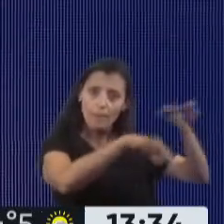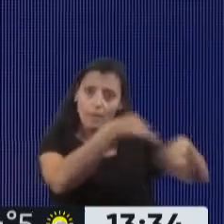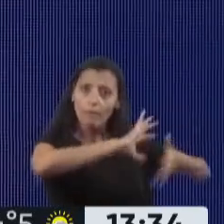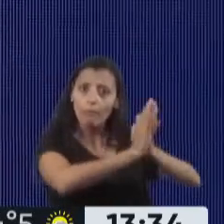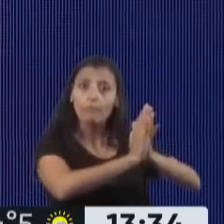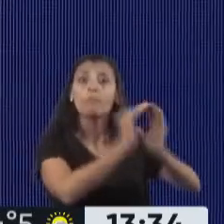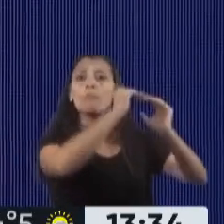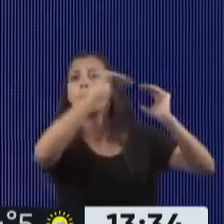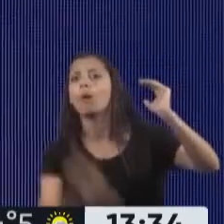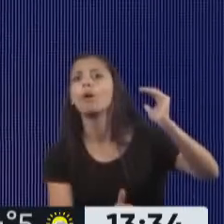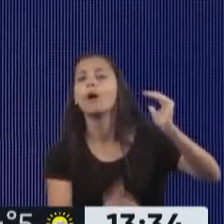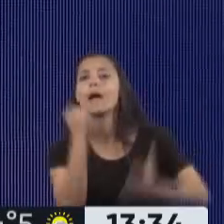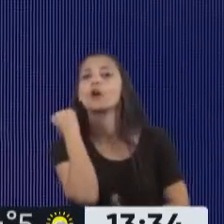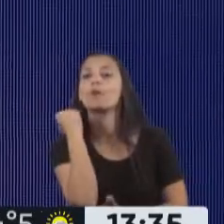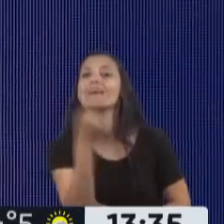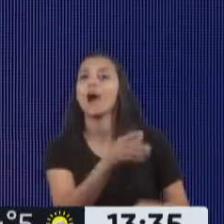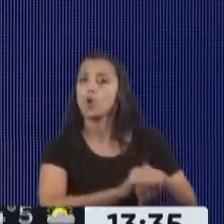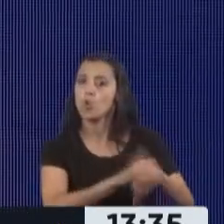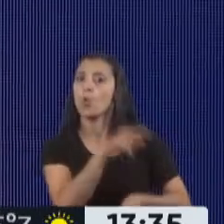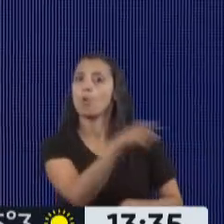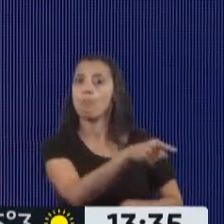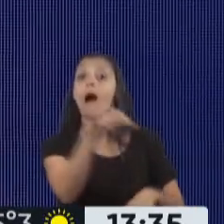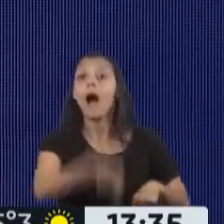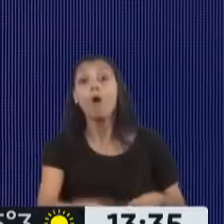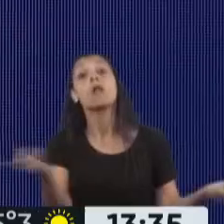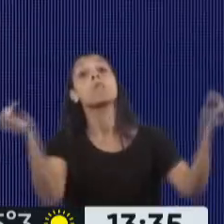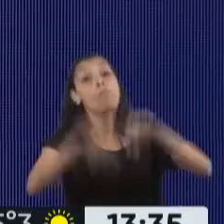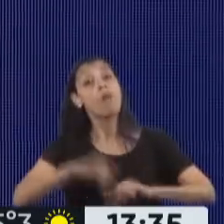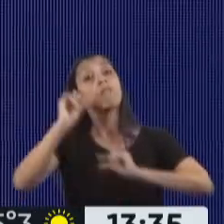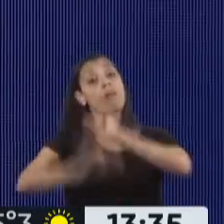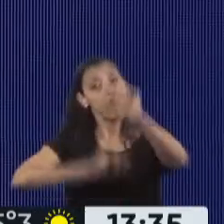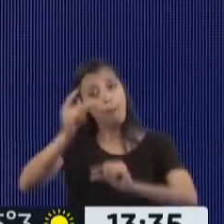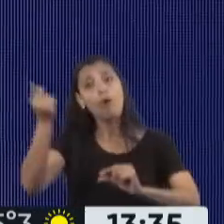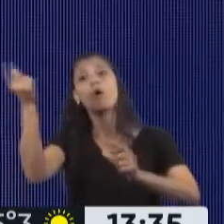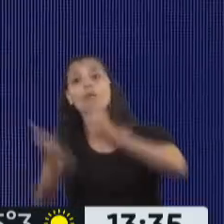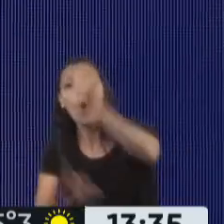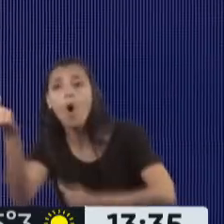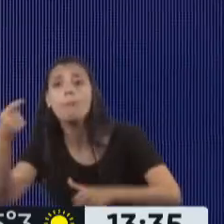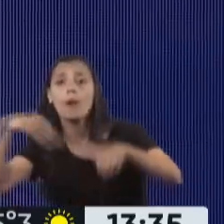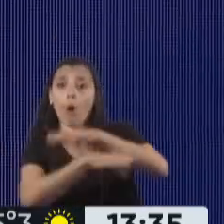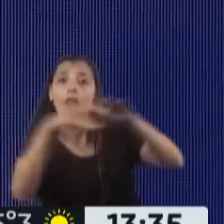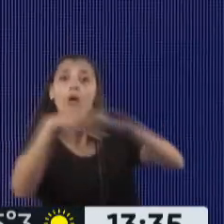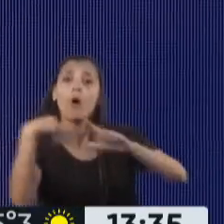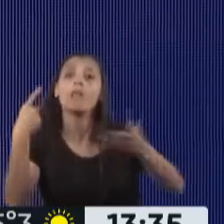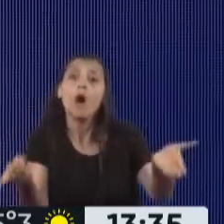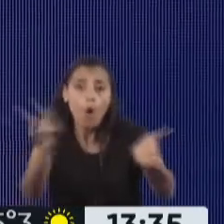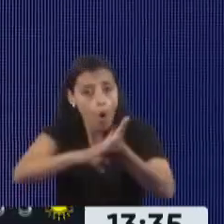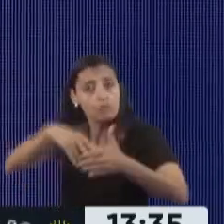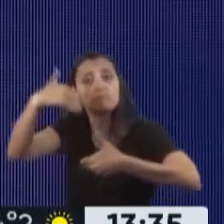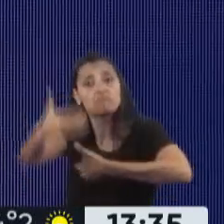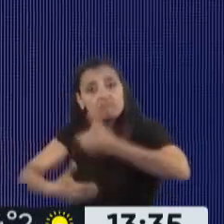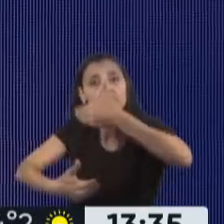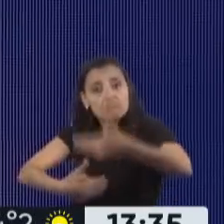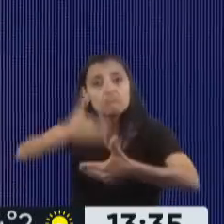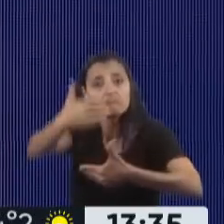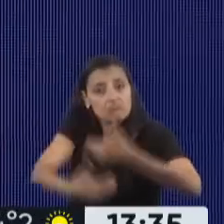primer trimestre y ahora hay una recomposición de stocks y eso es lo que está haciendo que los factores de recuperación cíclica